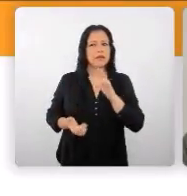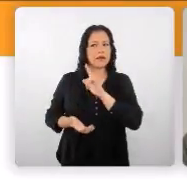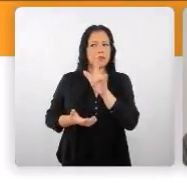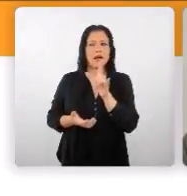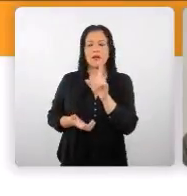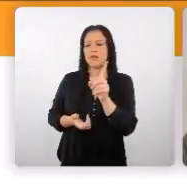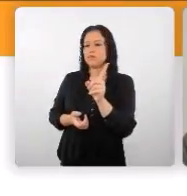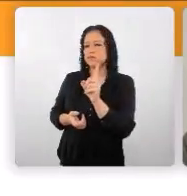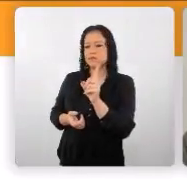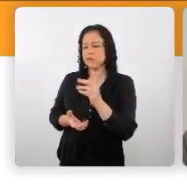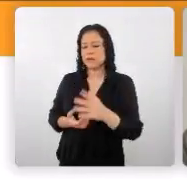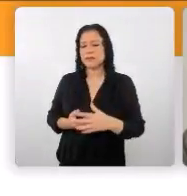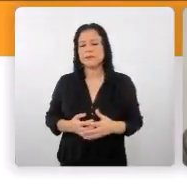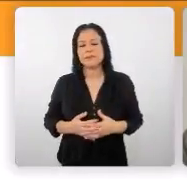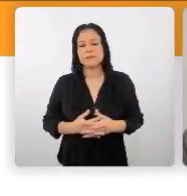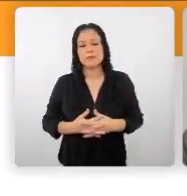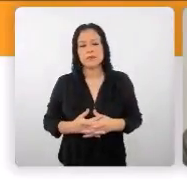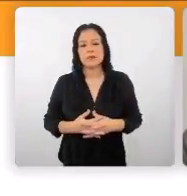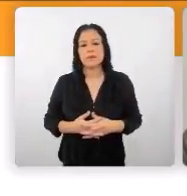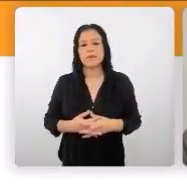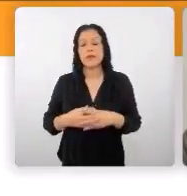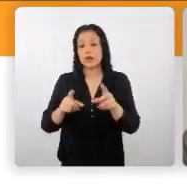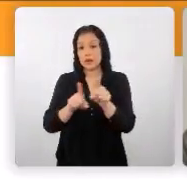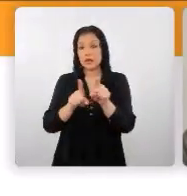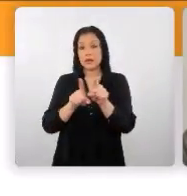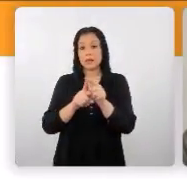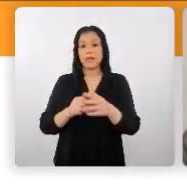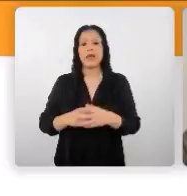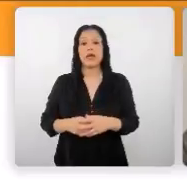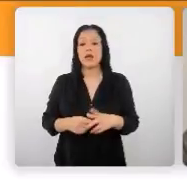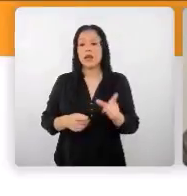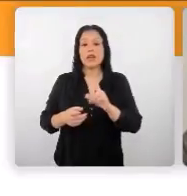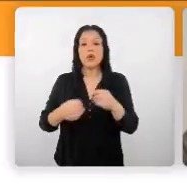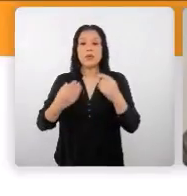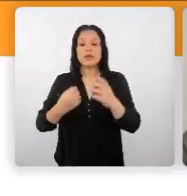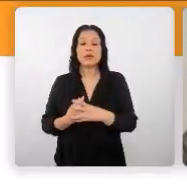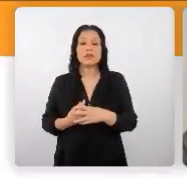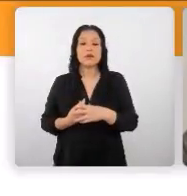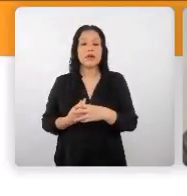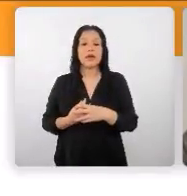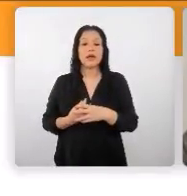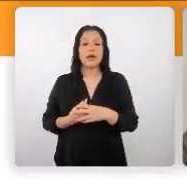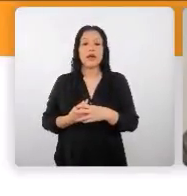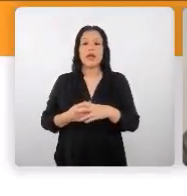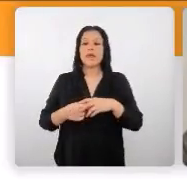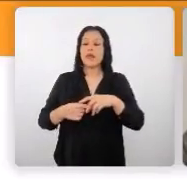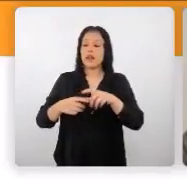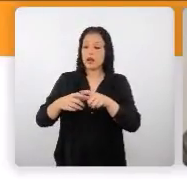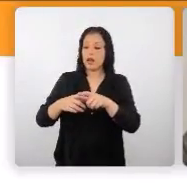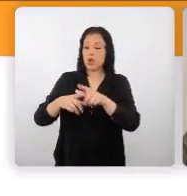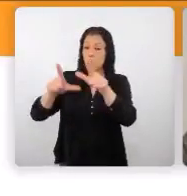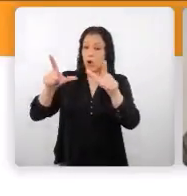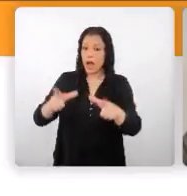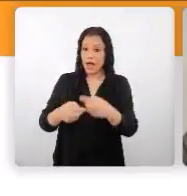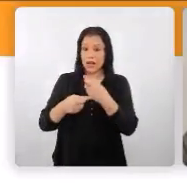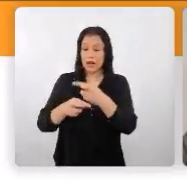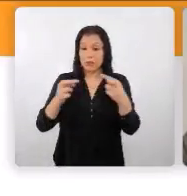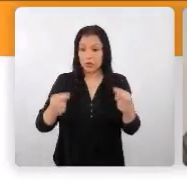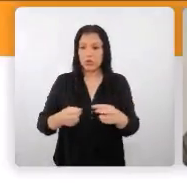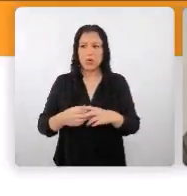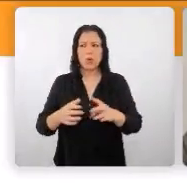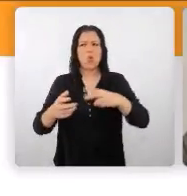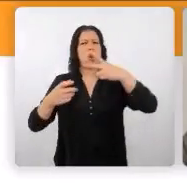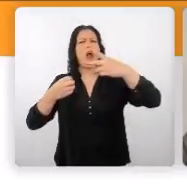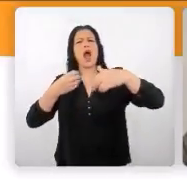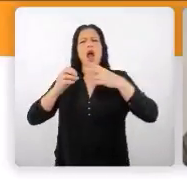que finalmente viaje, ¿no? Y también hay que evitar sobrevalorar el destino o producto y hay que presentar